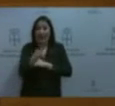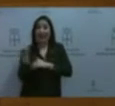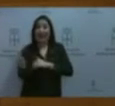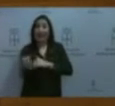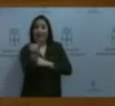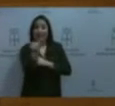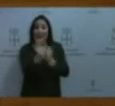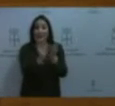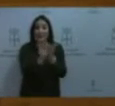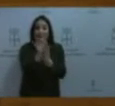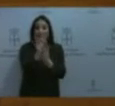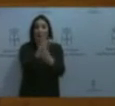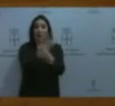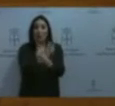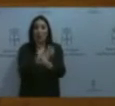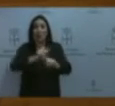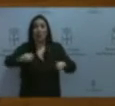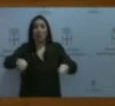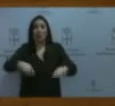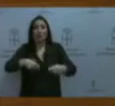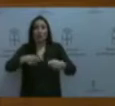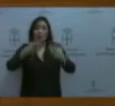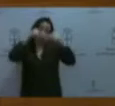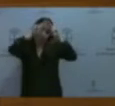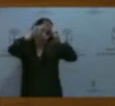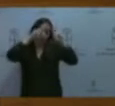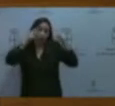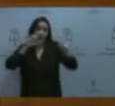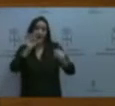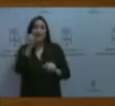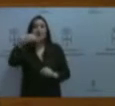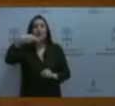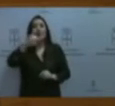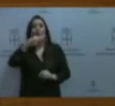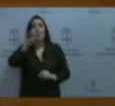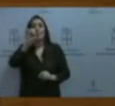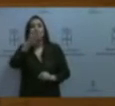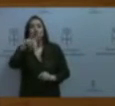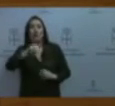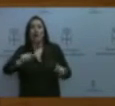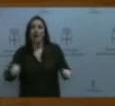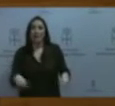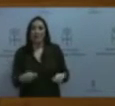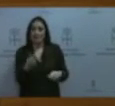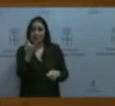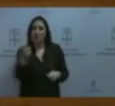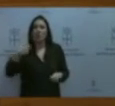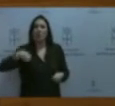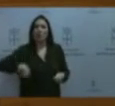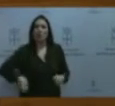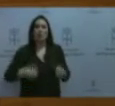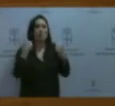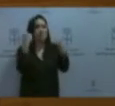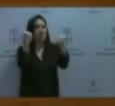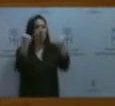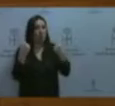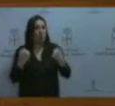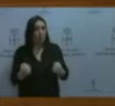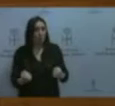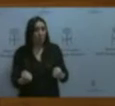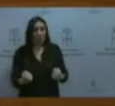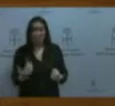traumatología del Hospital San Agustín de Avilés, de un profesional como la Copa de Pino, que acaba